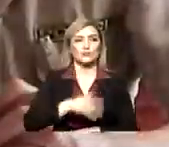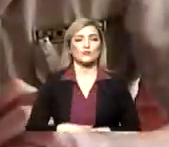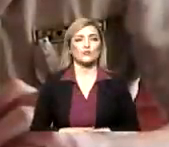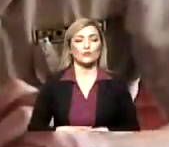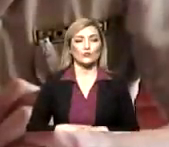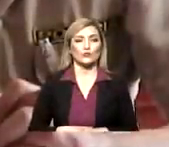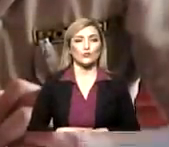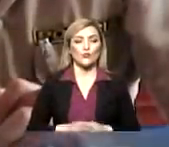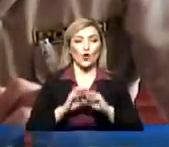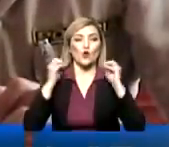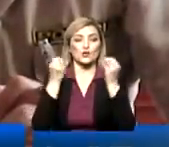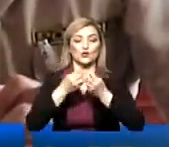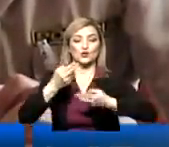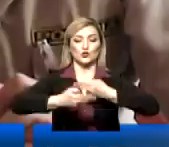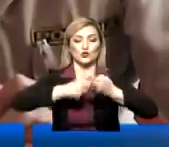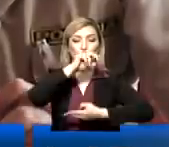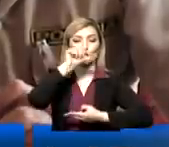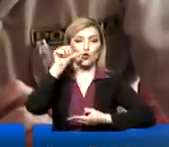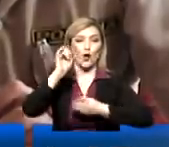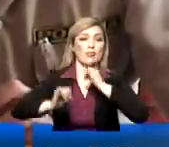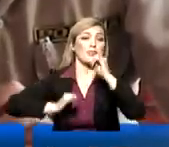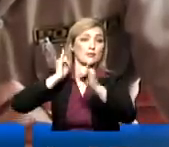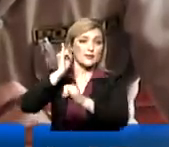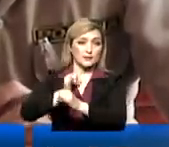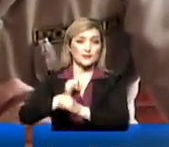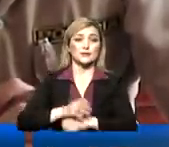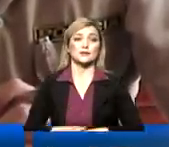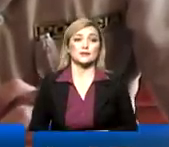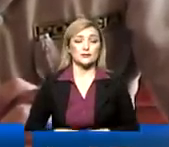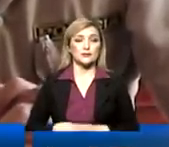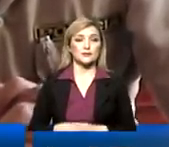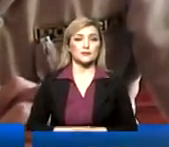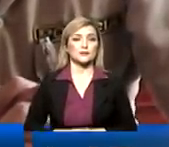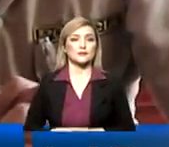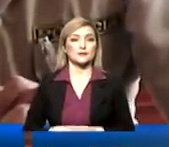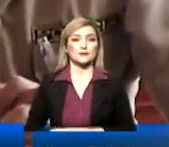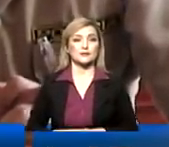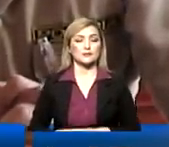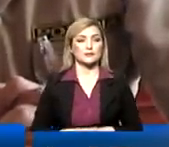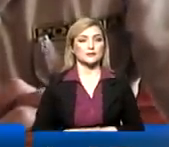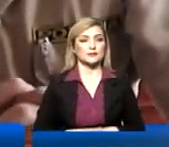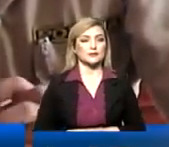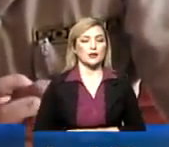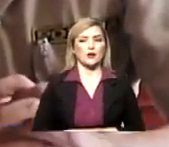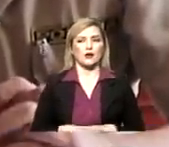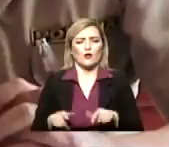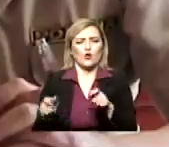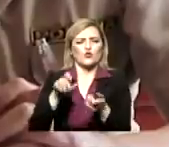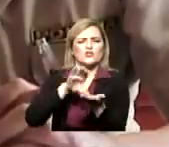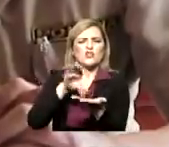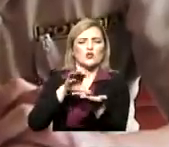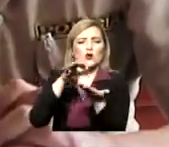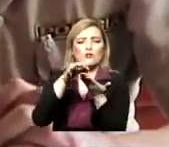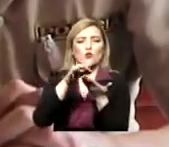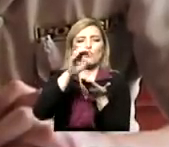Esta organización dedicada al tráfico internacional de drogas había establecido su centro de operaciones en el cantón